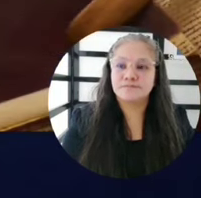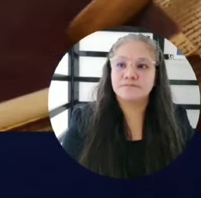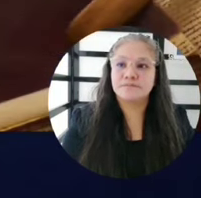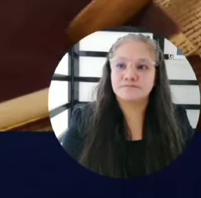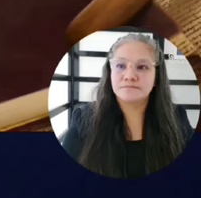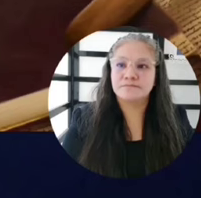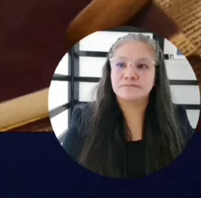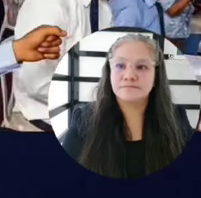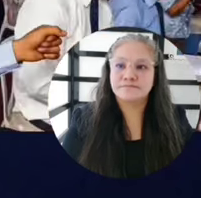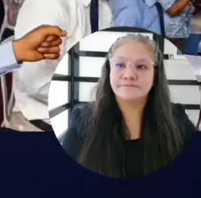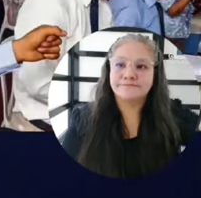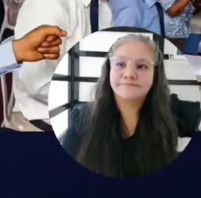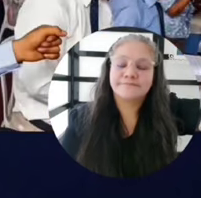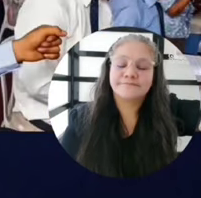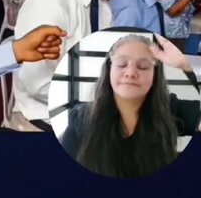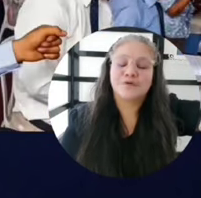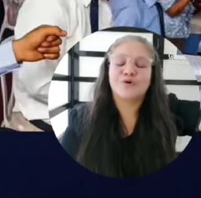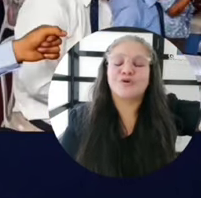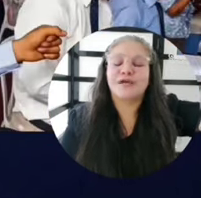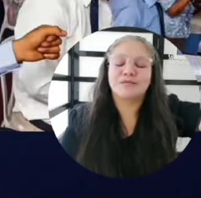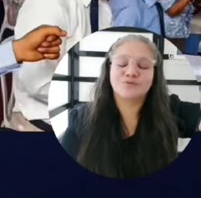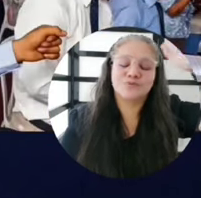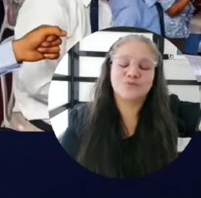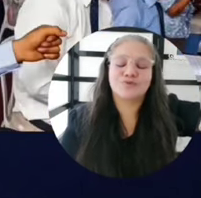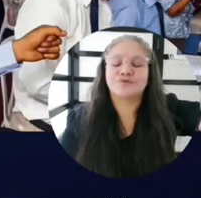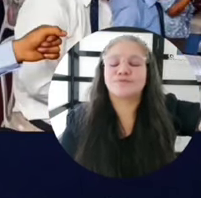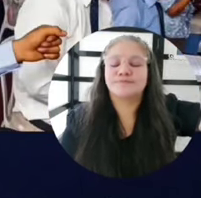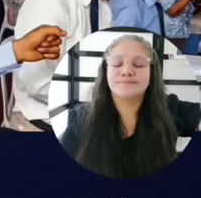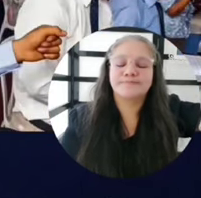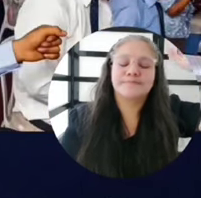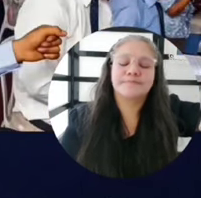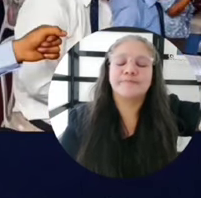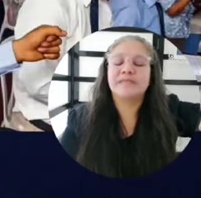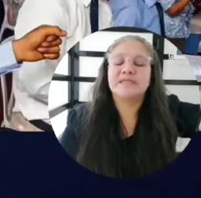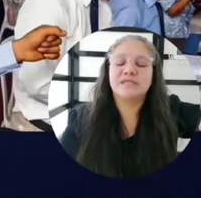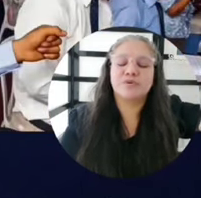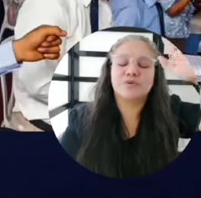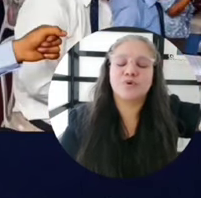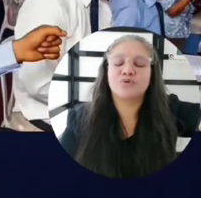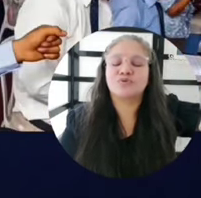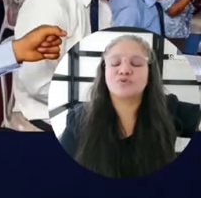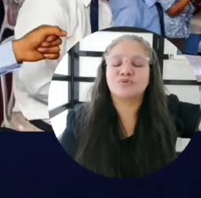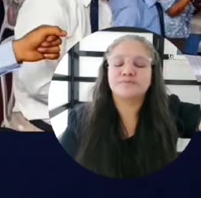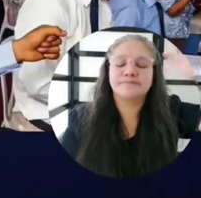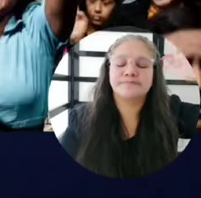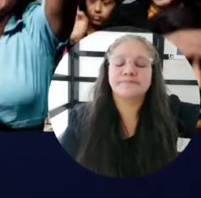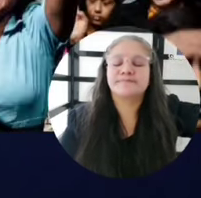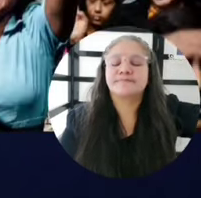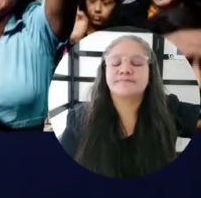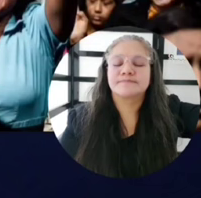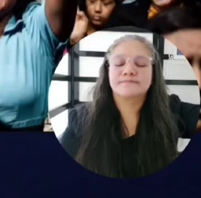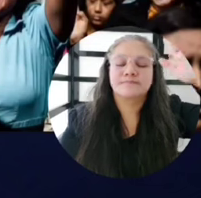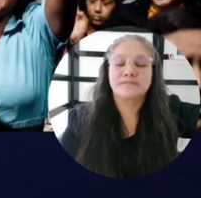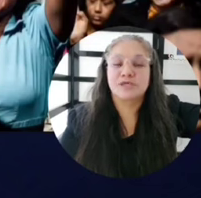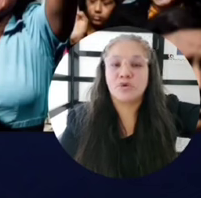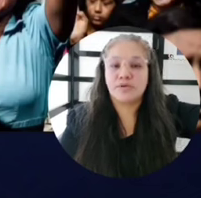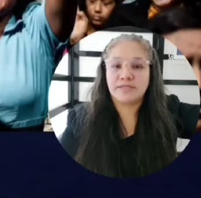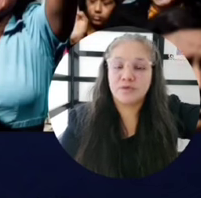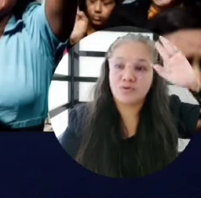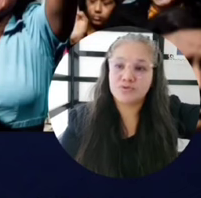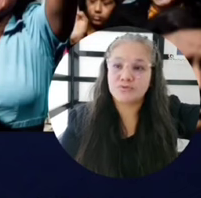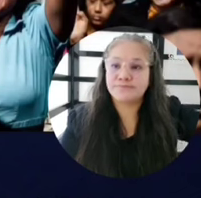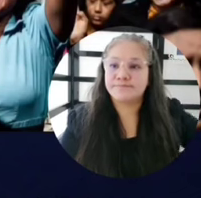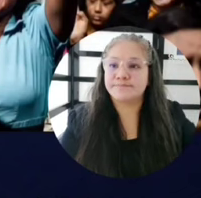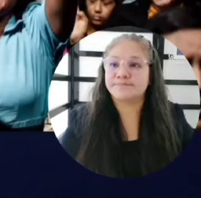libro lo endereza, usted le da a Dios la gloria, la honra, y su vida cambia y es transformada. Su nombre sea bendito.